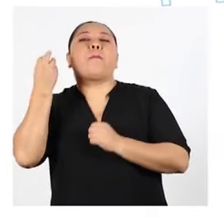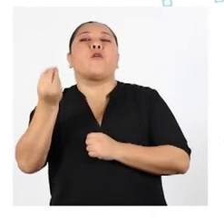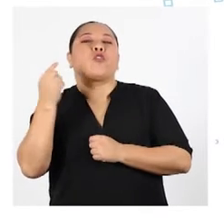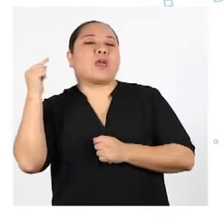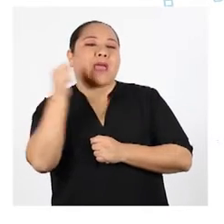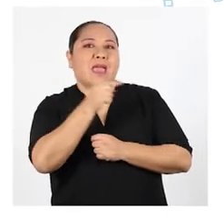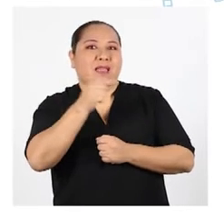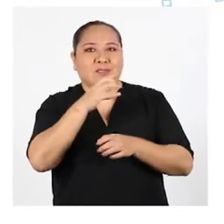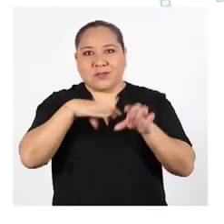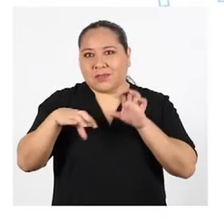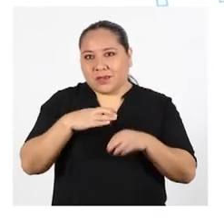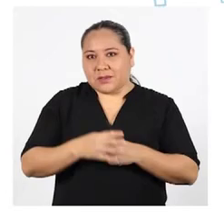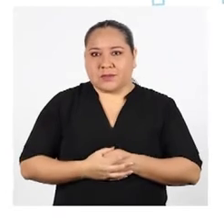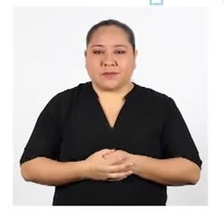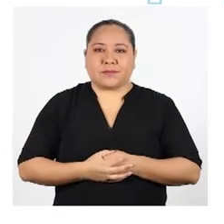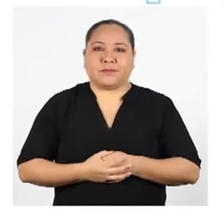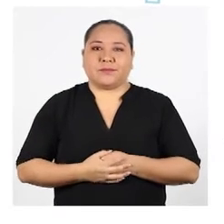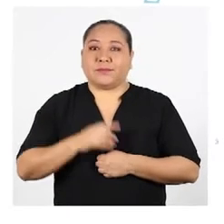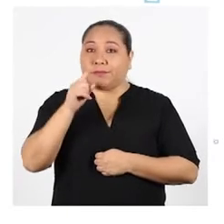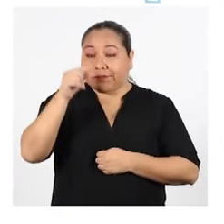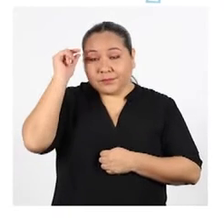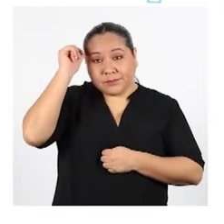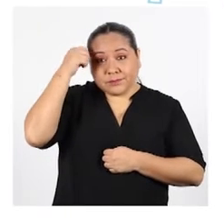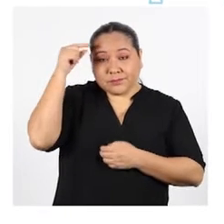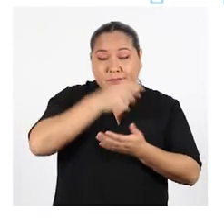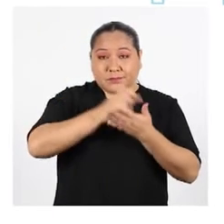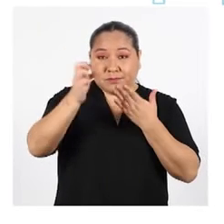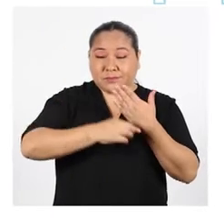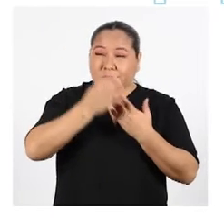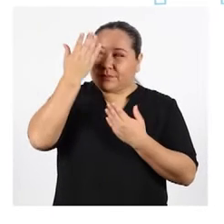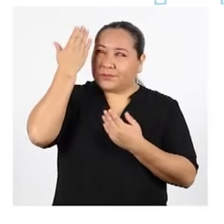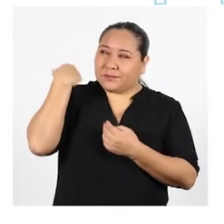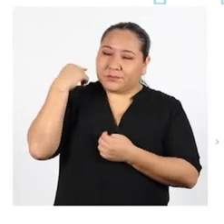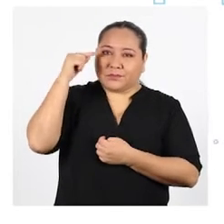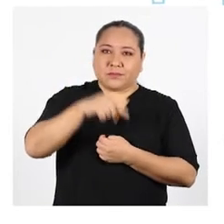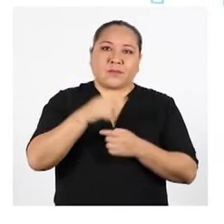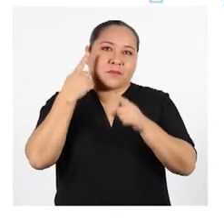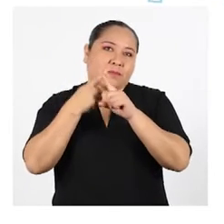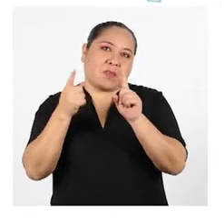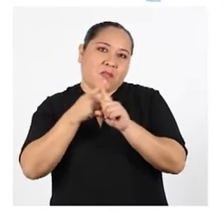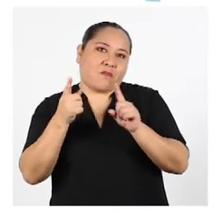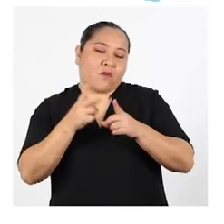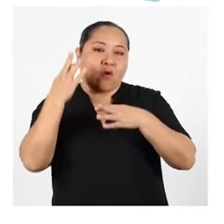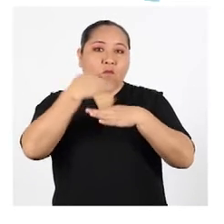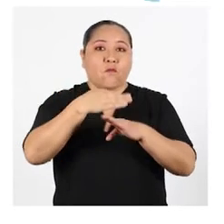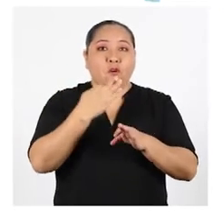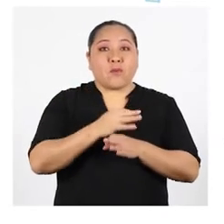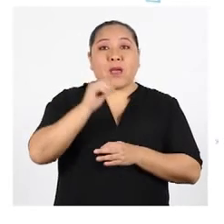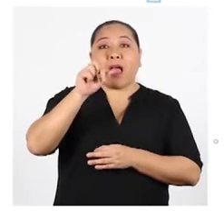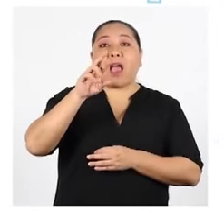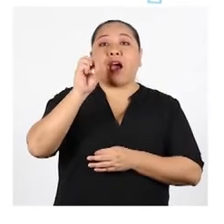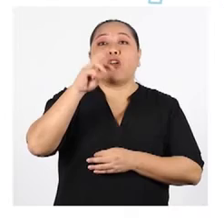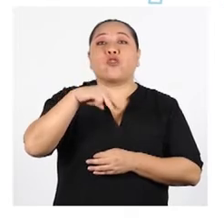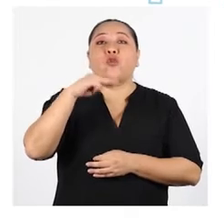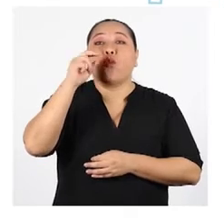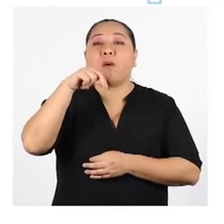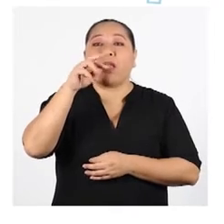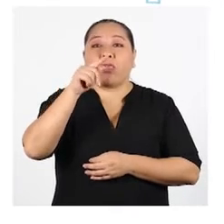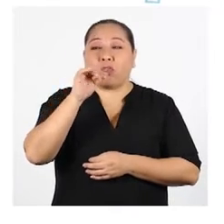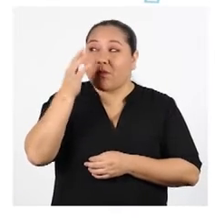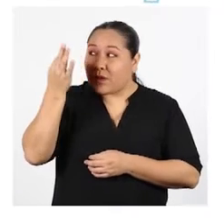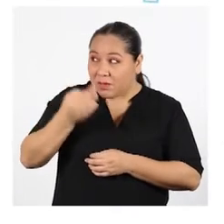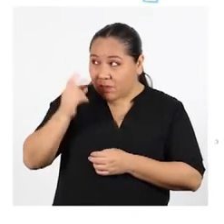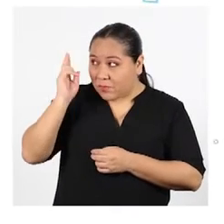por qué debe realizarse dicha acción. Por lo que recuerdo de programas anteriores, hay distintos tipos de argumentos,